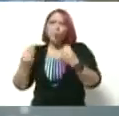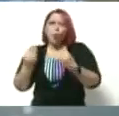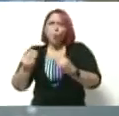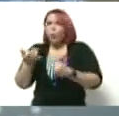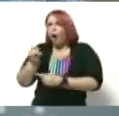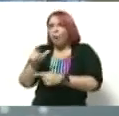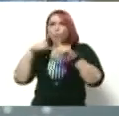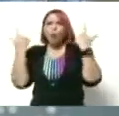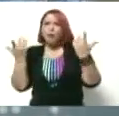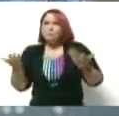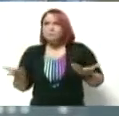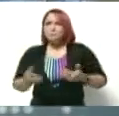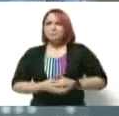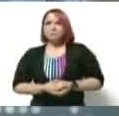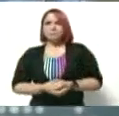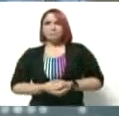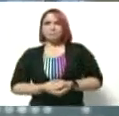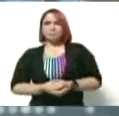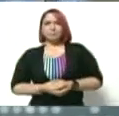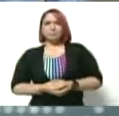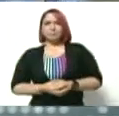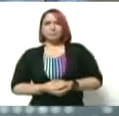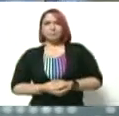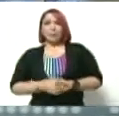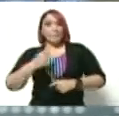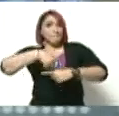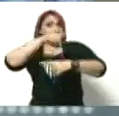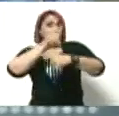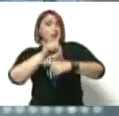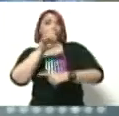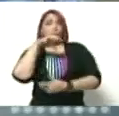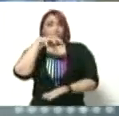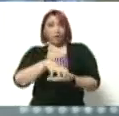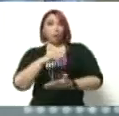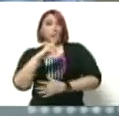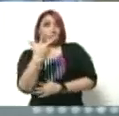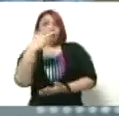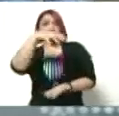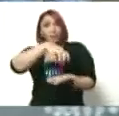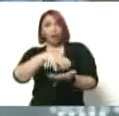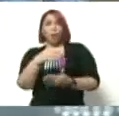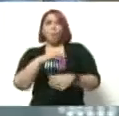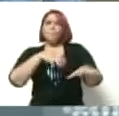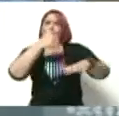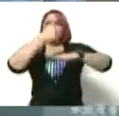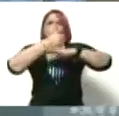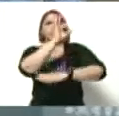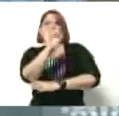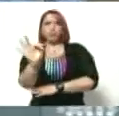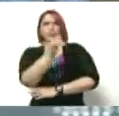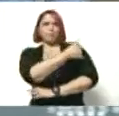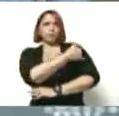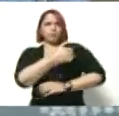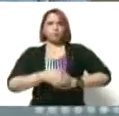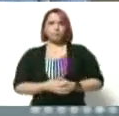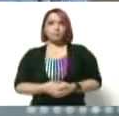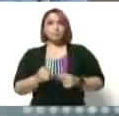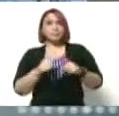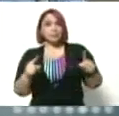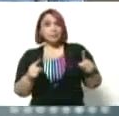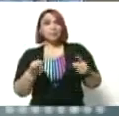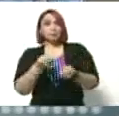guaira la guaira tiene está entre los primeros estados el tercer estado con mayor porcentaje de vacunación pero ahí